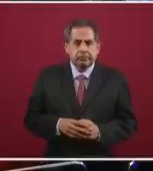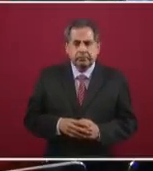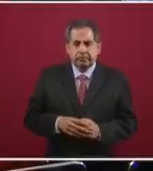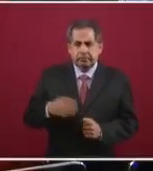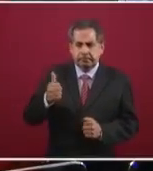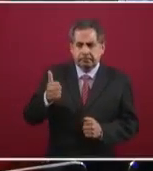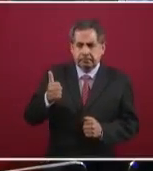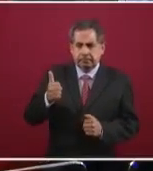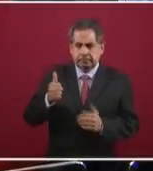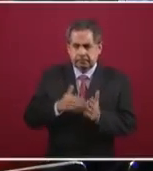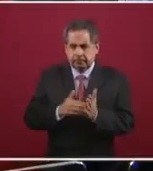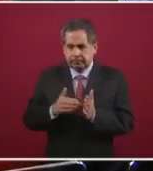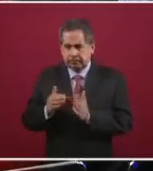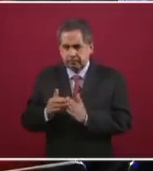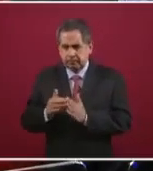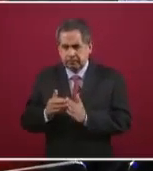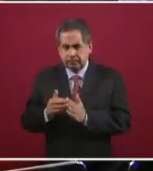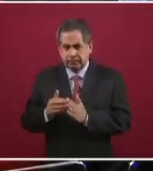6 millones.